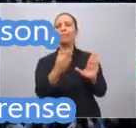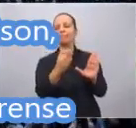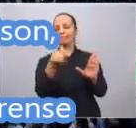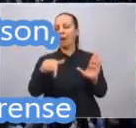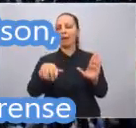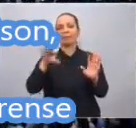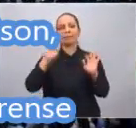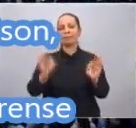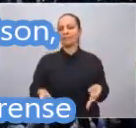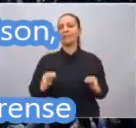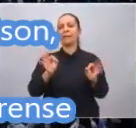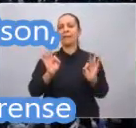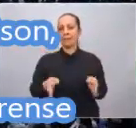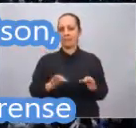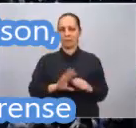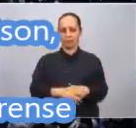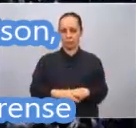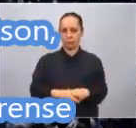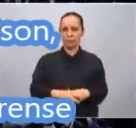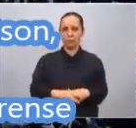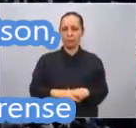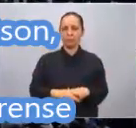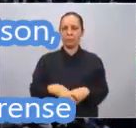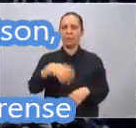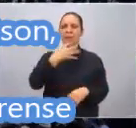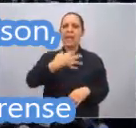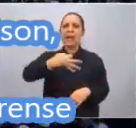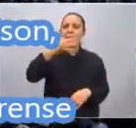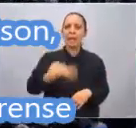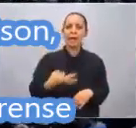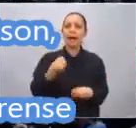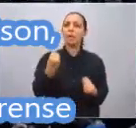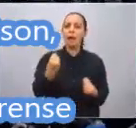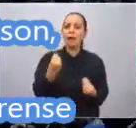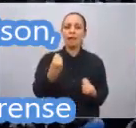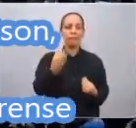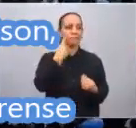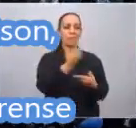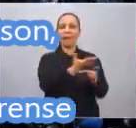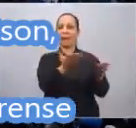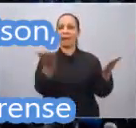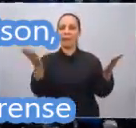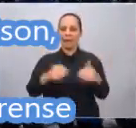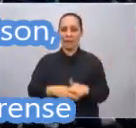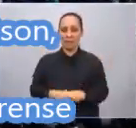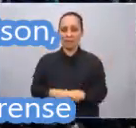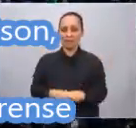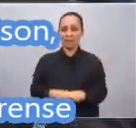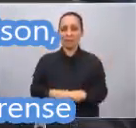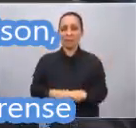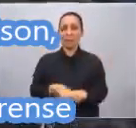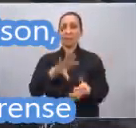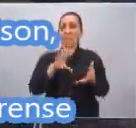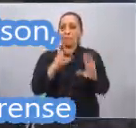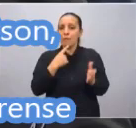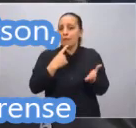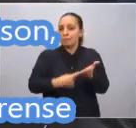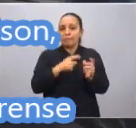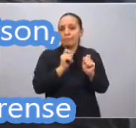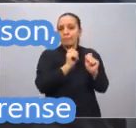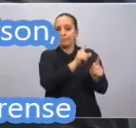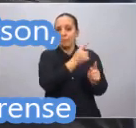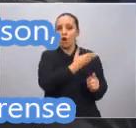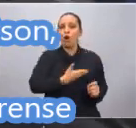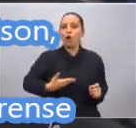sabemos que la única verdad es la realidad. La acción de este gobierno hay